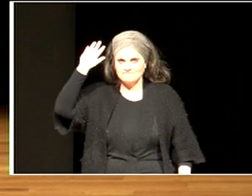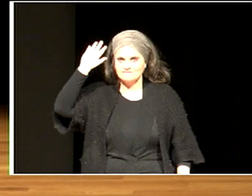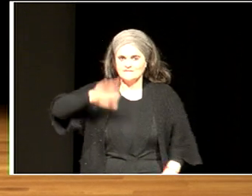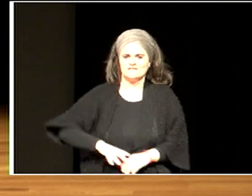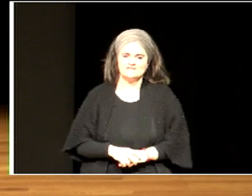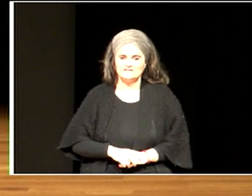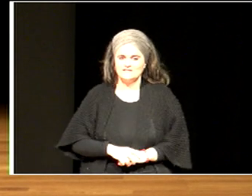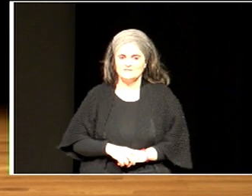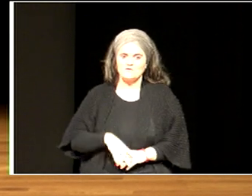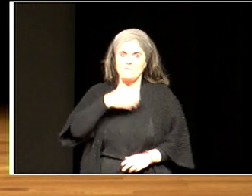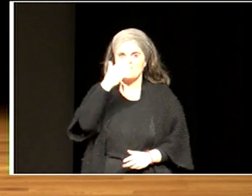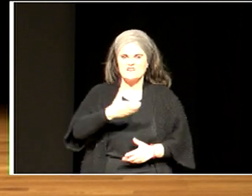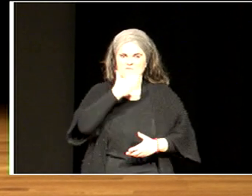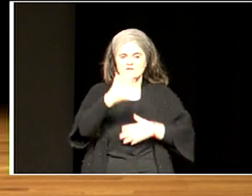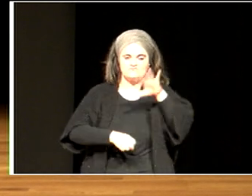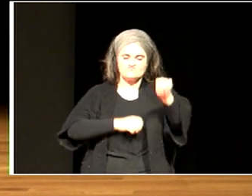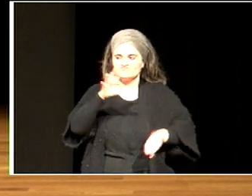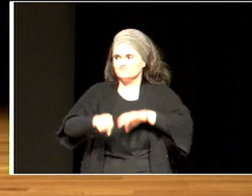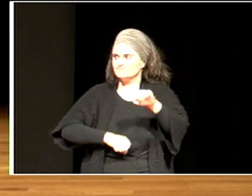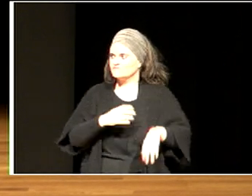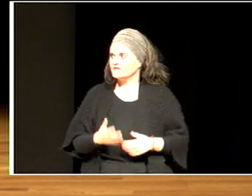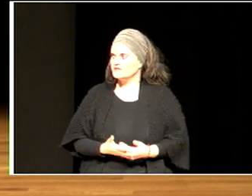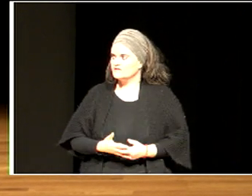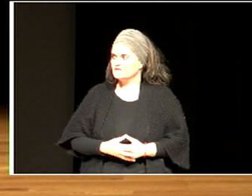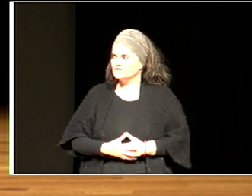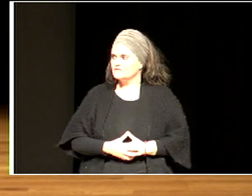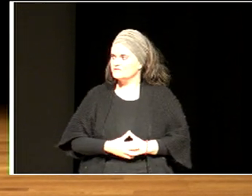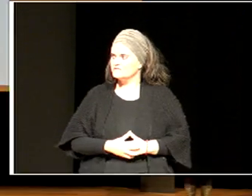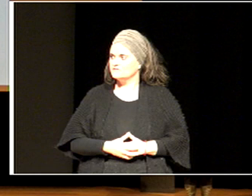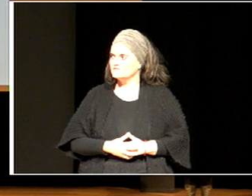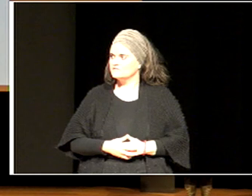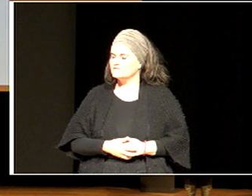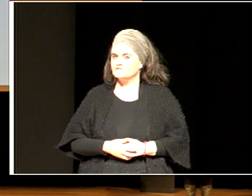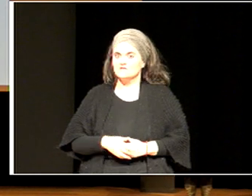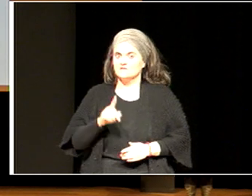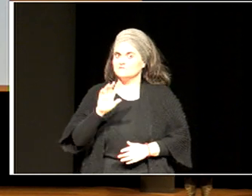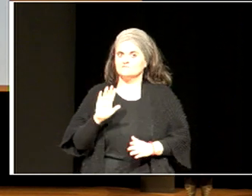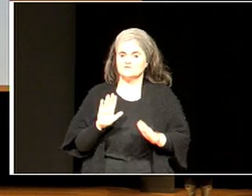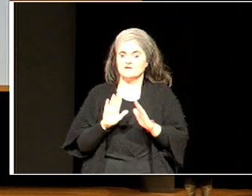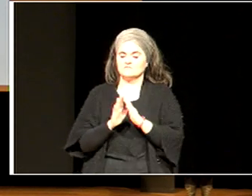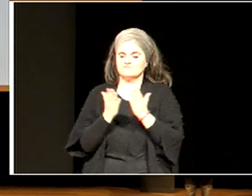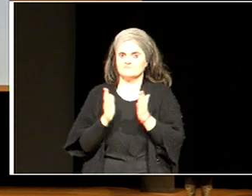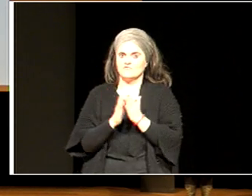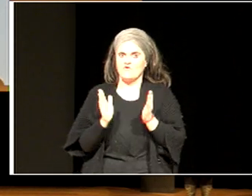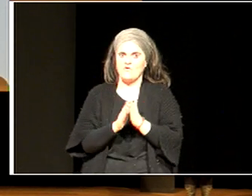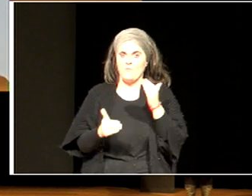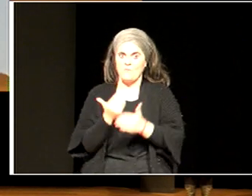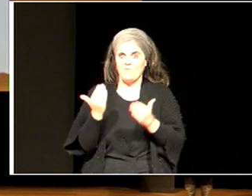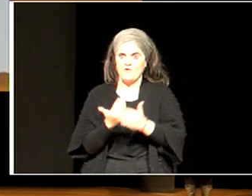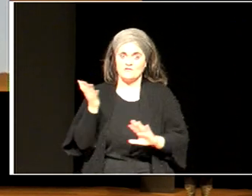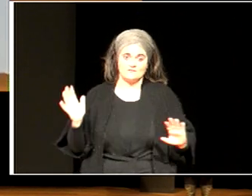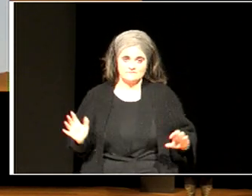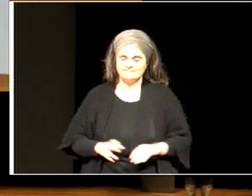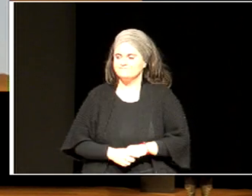tantas manzanas es decir que esto es muy innovador el libro de texto es innovador sobre todo pero no solamente